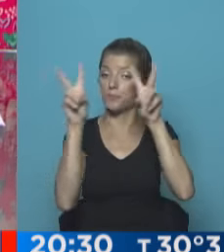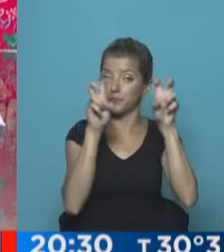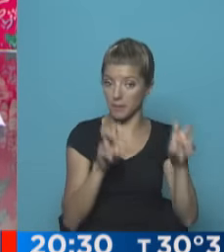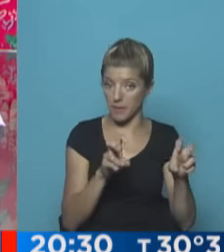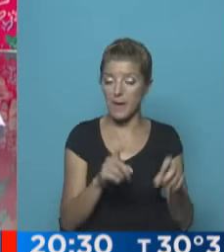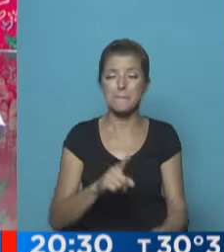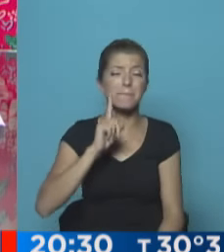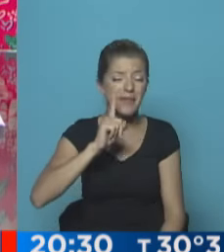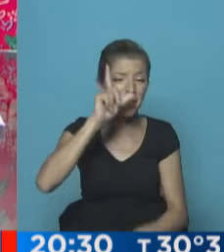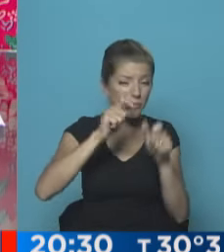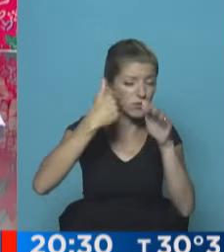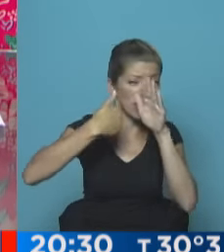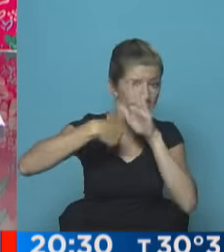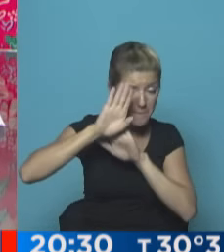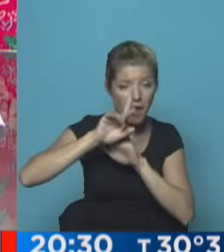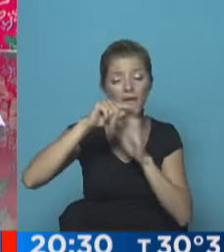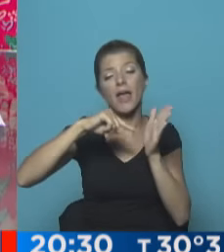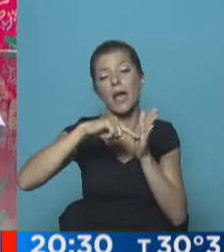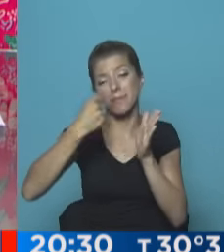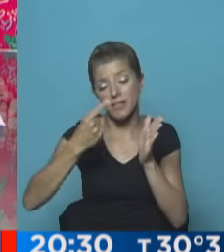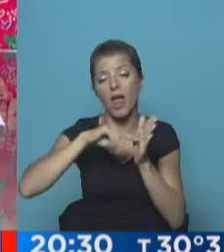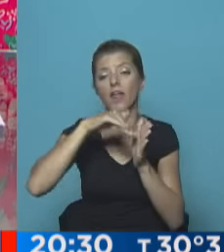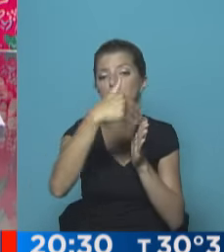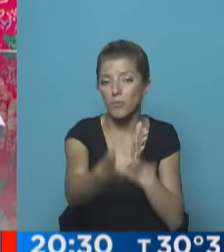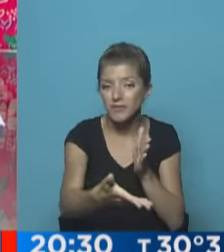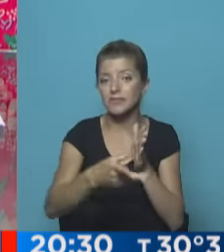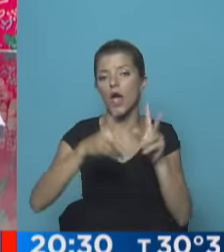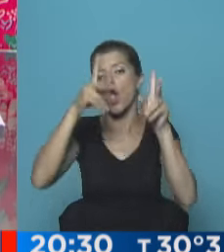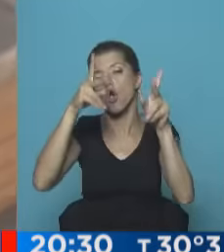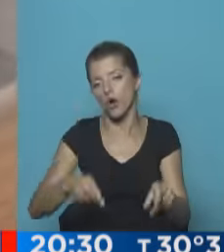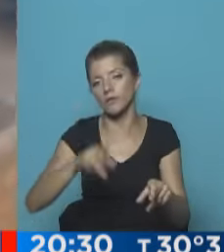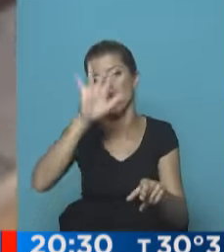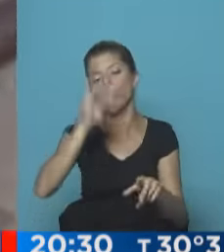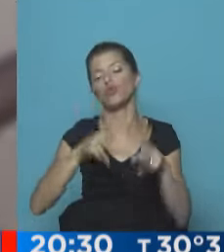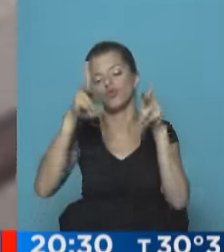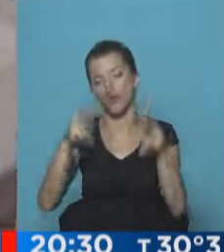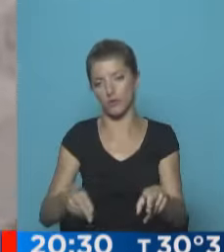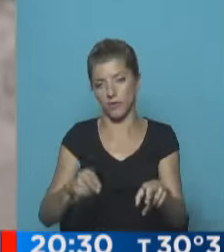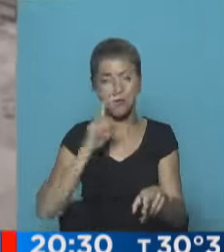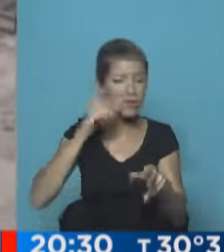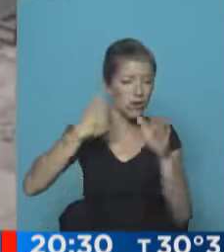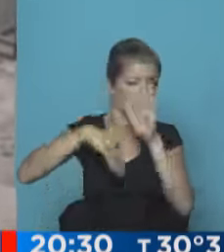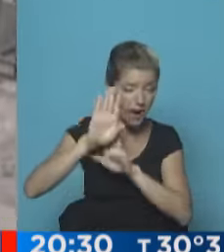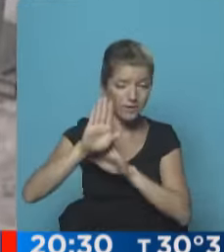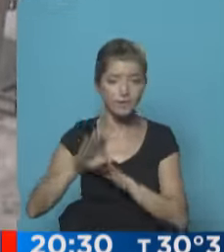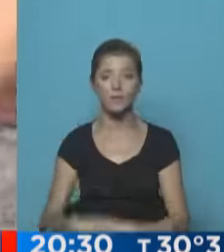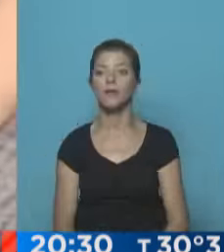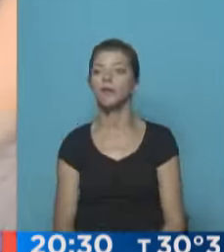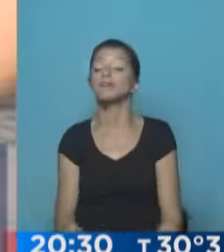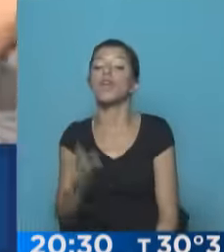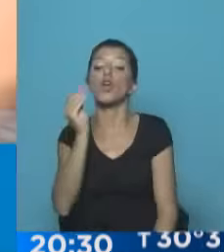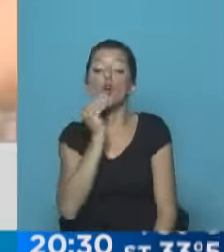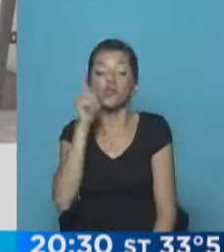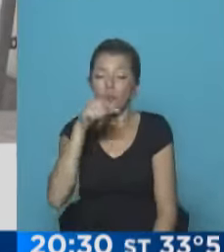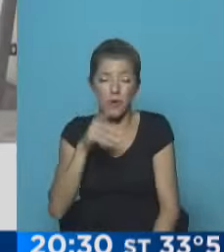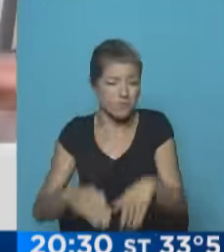miles de personas, no solo en Capital Federal, sino en el conurbano bonaerense, con cortes en el suministro de energía eléctrica. Hubo un pico de consumo durante el día de hoy,